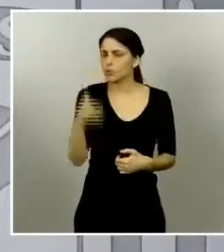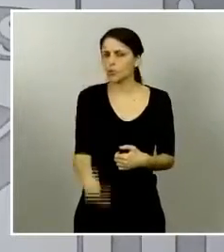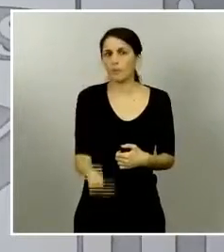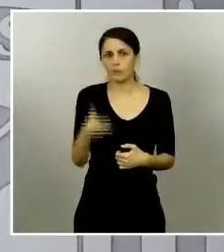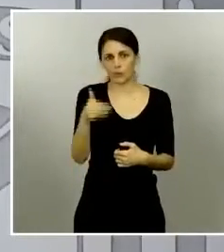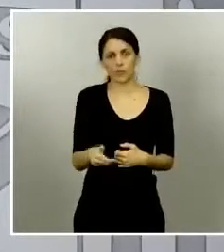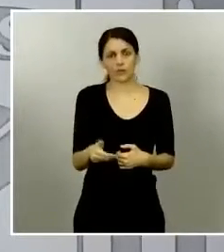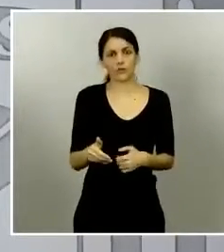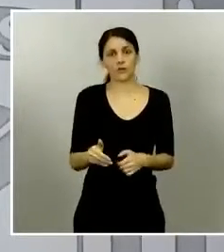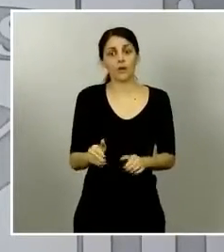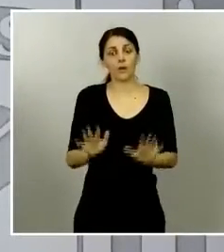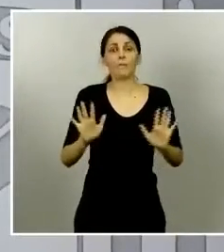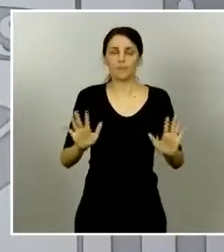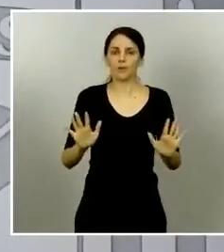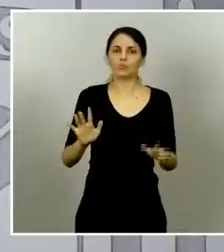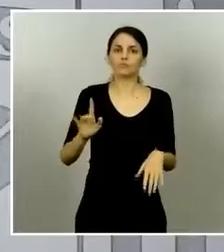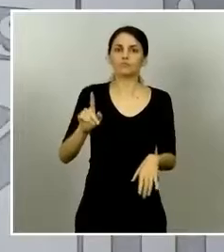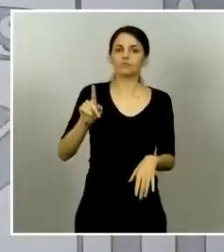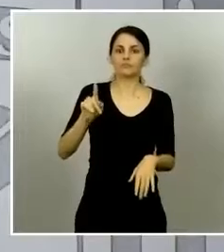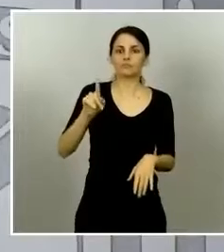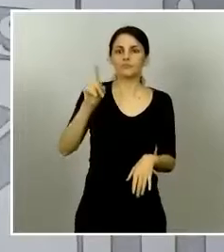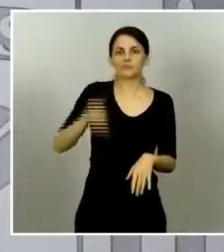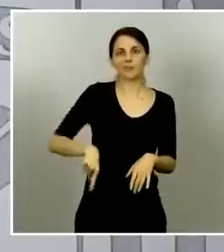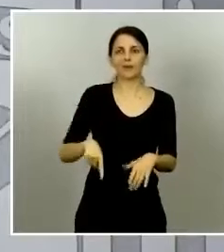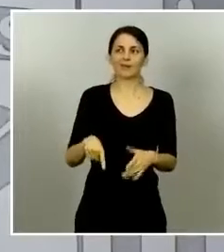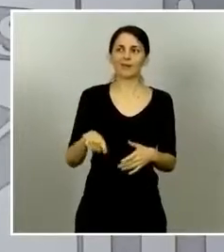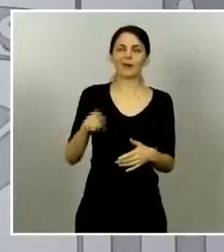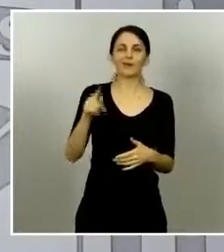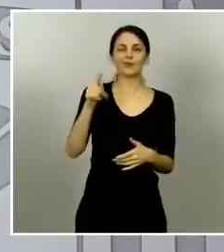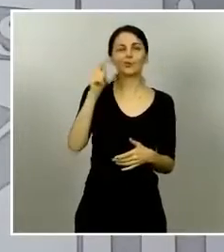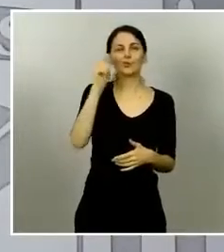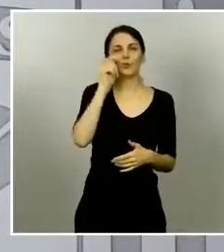esta economía, pero también es